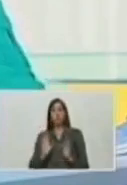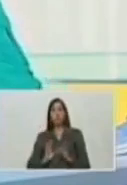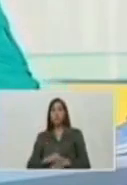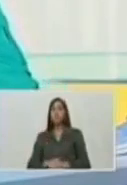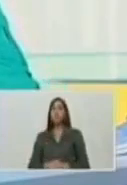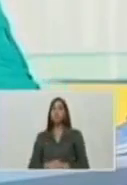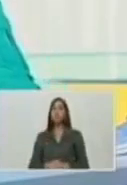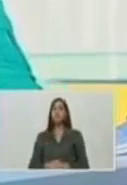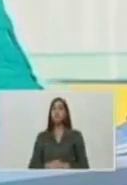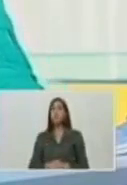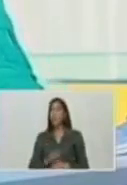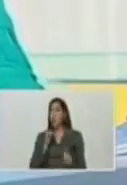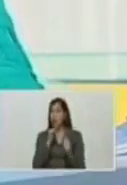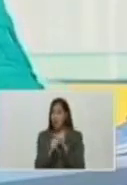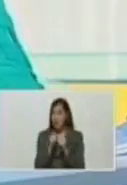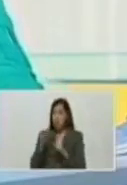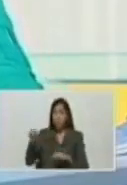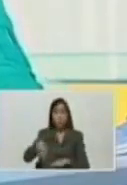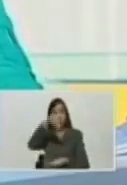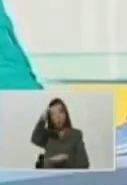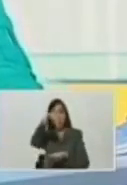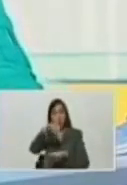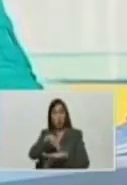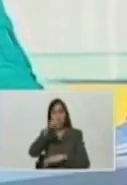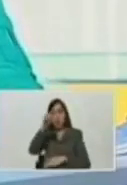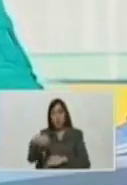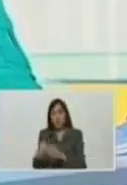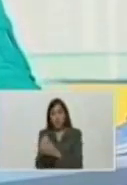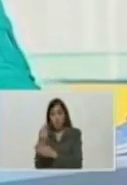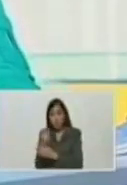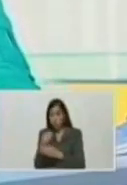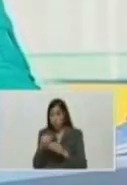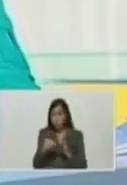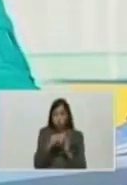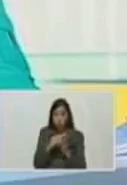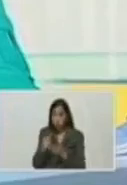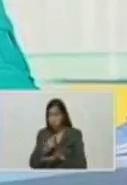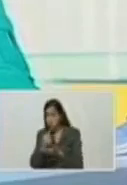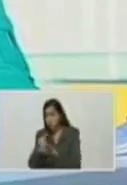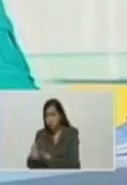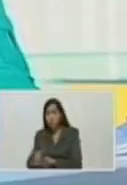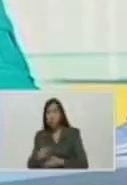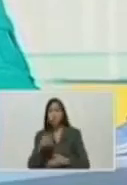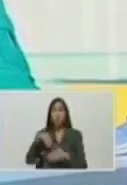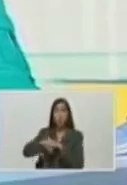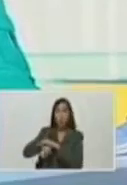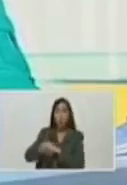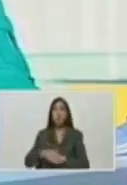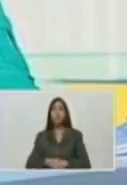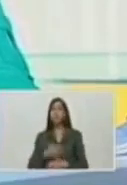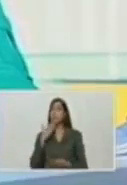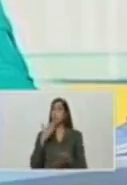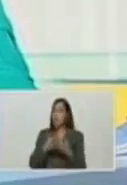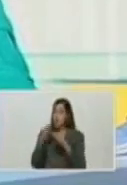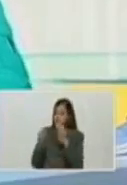el deporte nacional y el Palacio de Miraflores. Ahí conocí a Giancarlo. Gracias, Giancarlo, por este